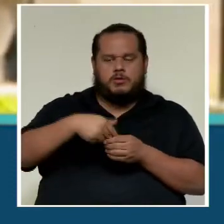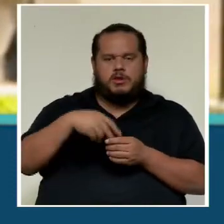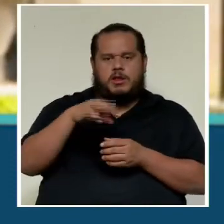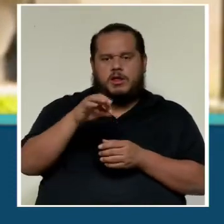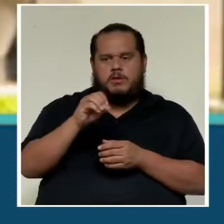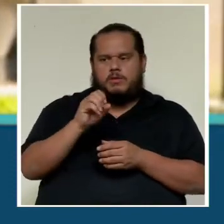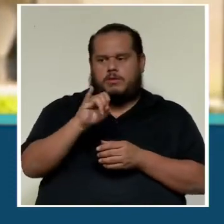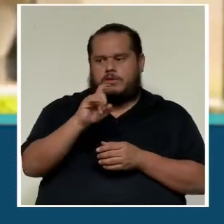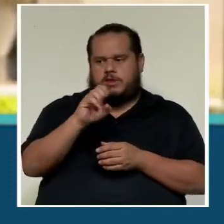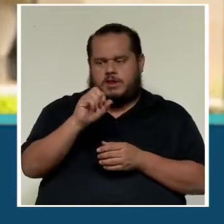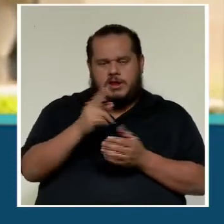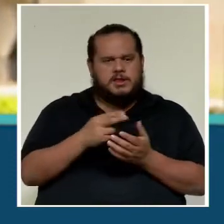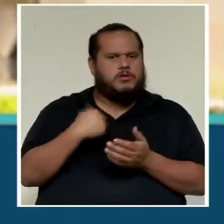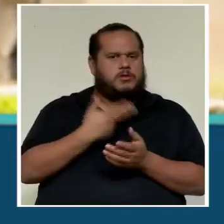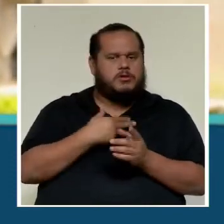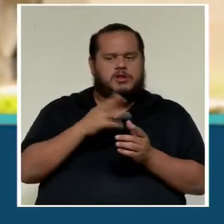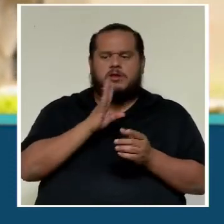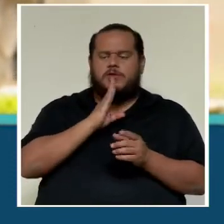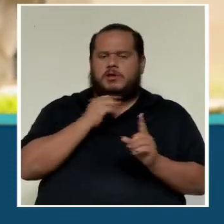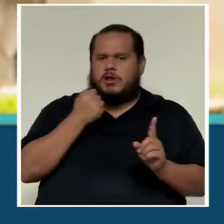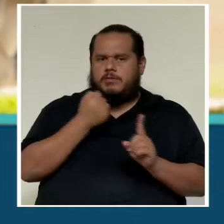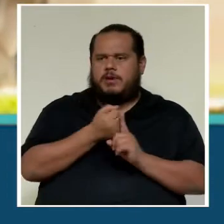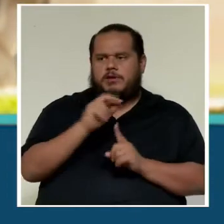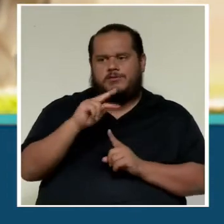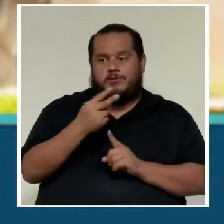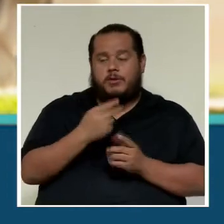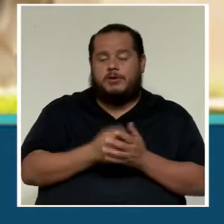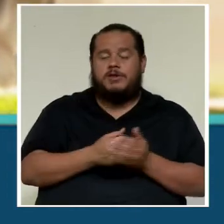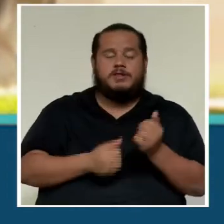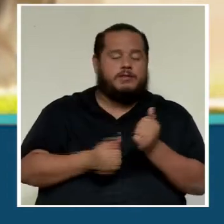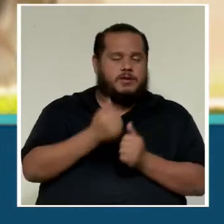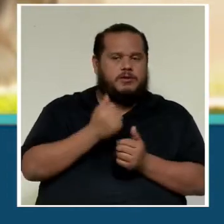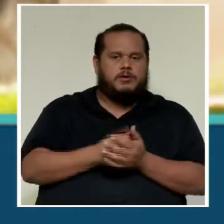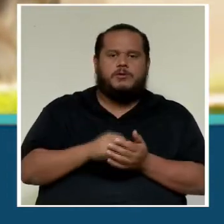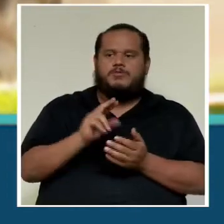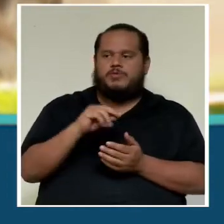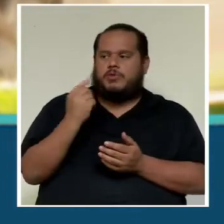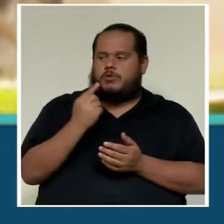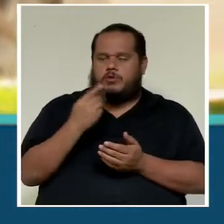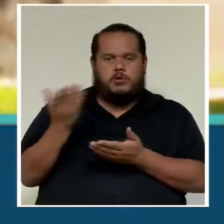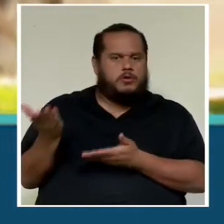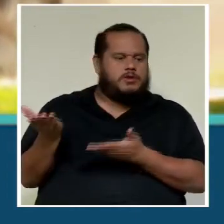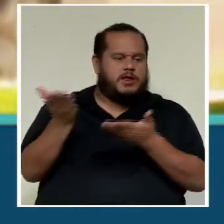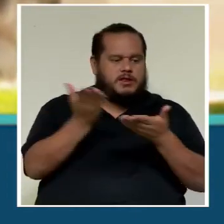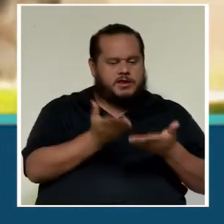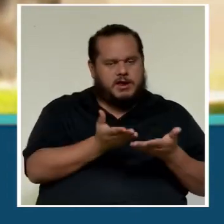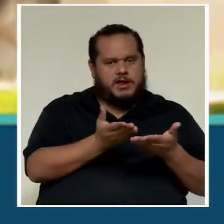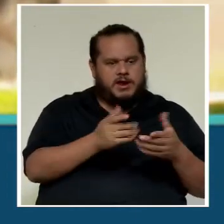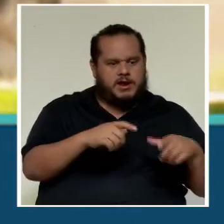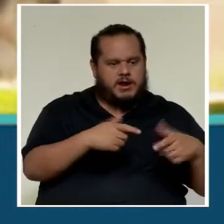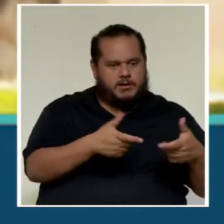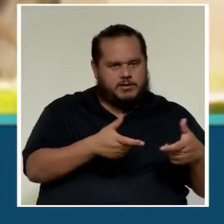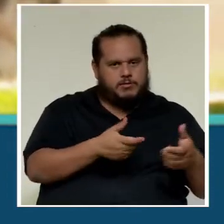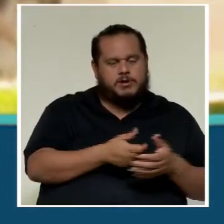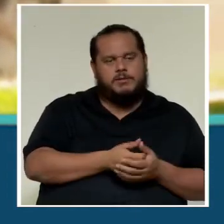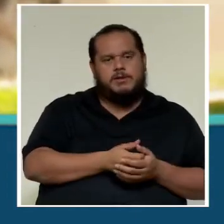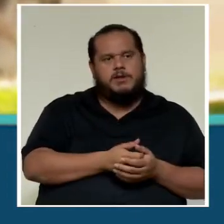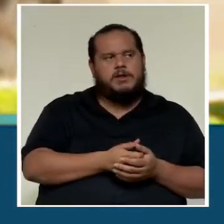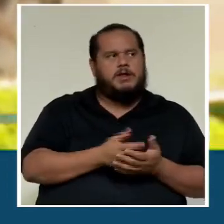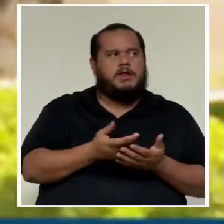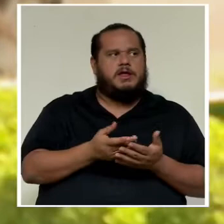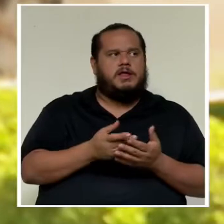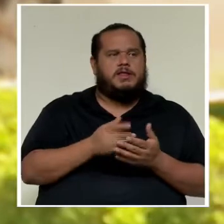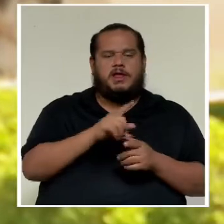camiones. Estamos hablando de un impacto el doble de mayor, no solo de traer residuos de zonas